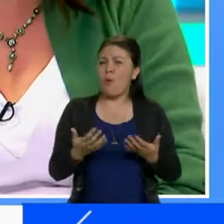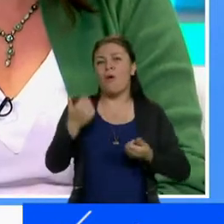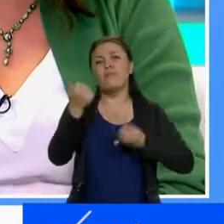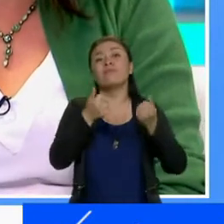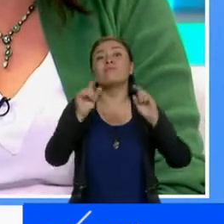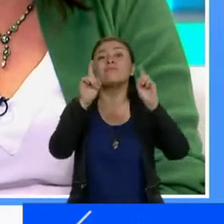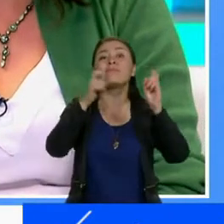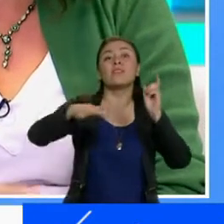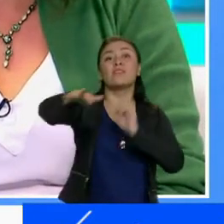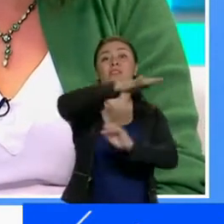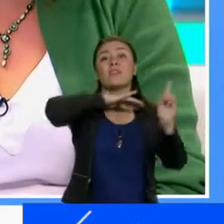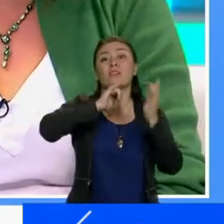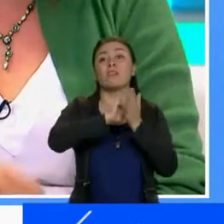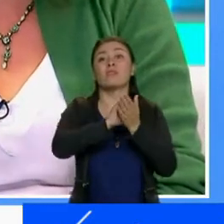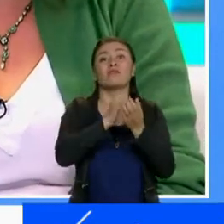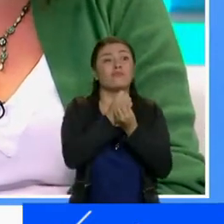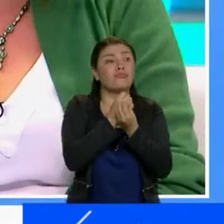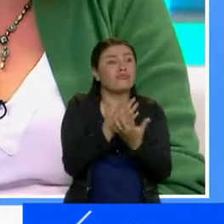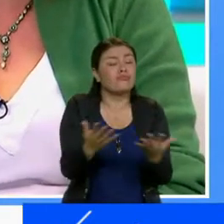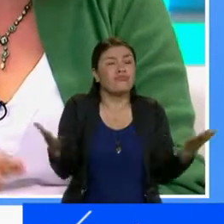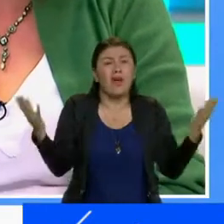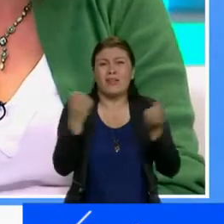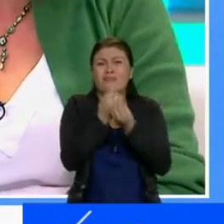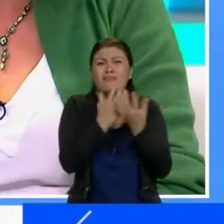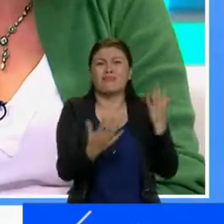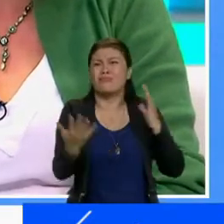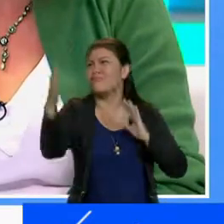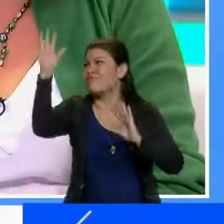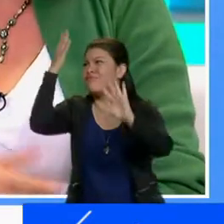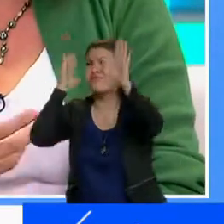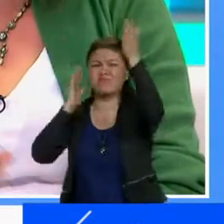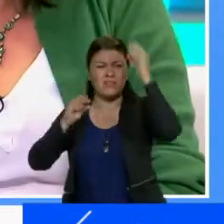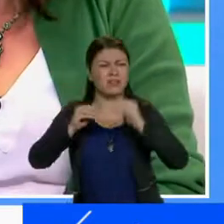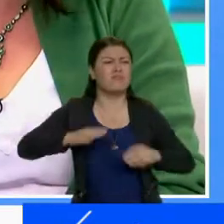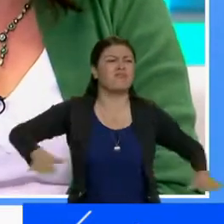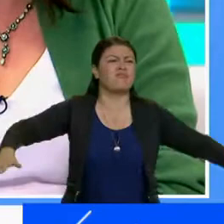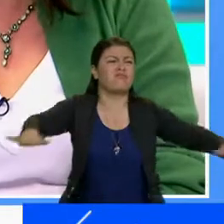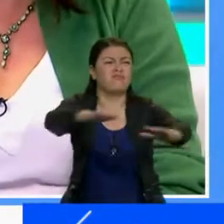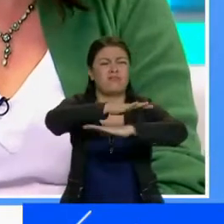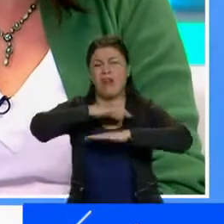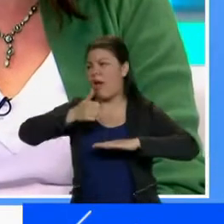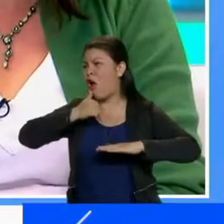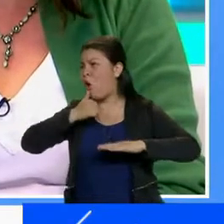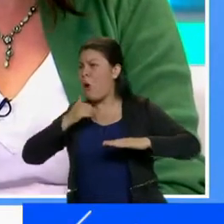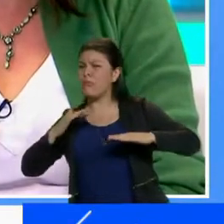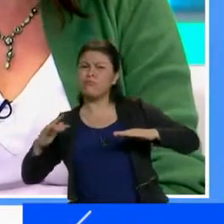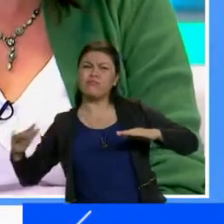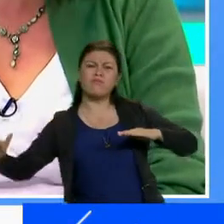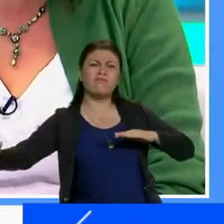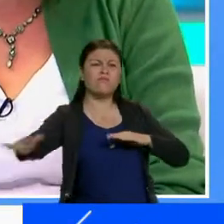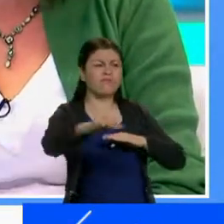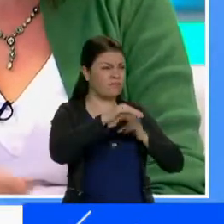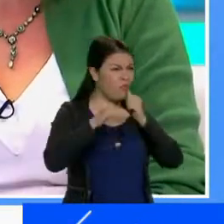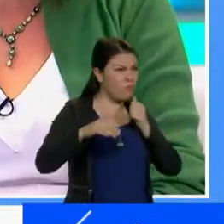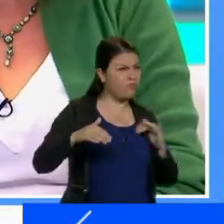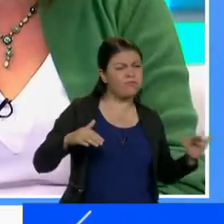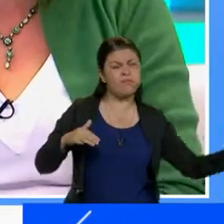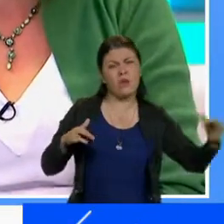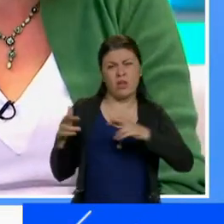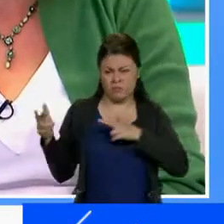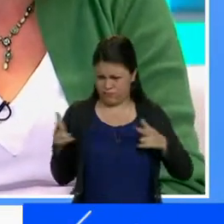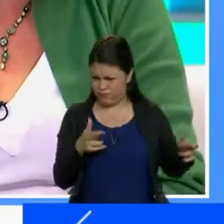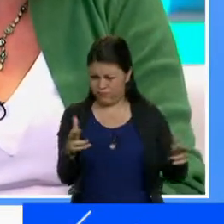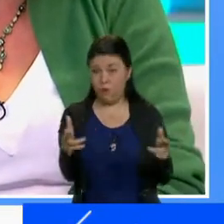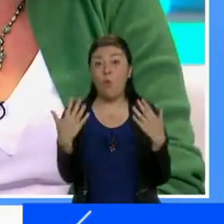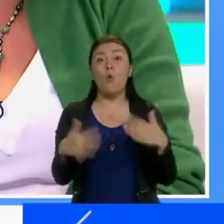zonas más biodiversas de este país, más rica en términos ambientales, con unos procesos sociales, con unos niveles de pobreza multidimensional